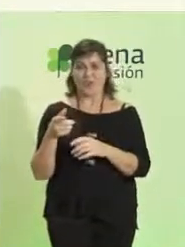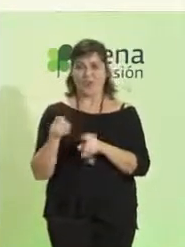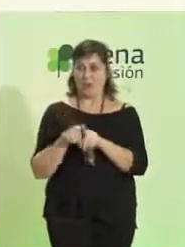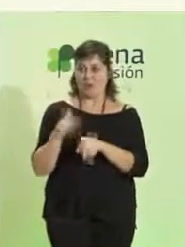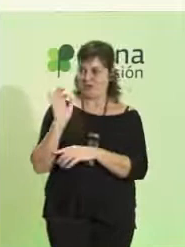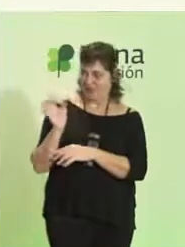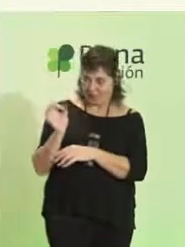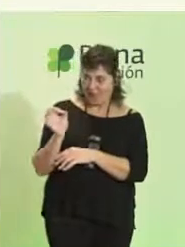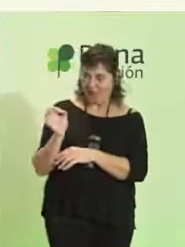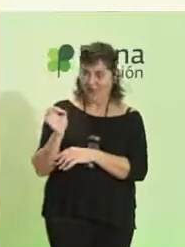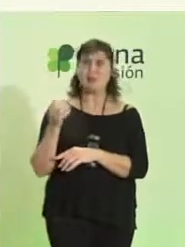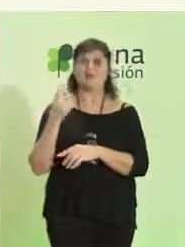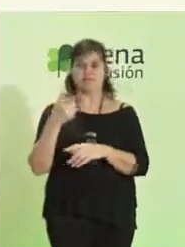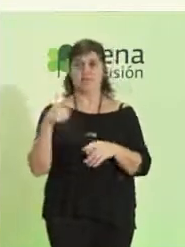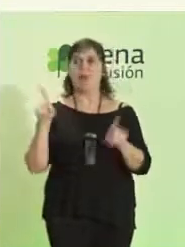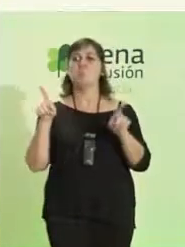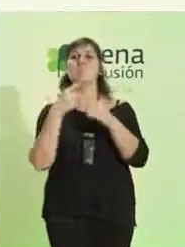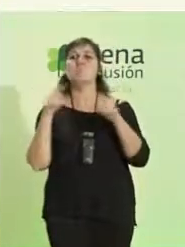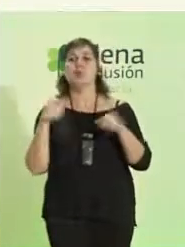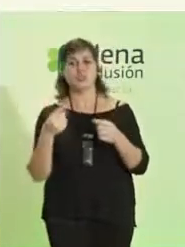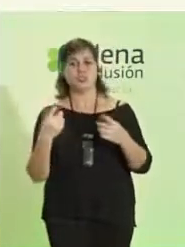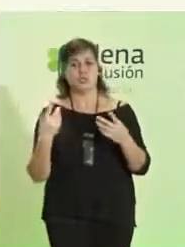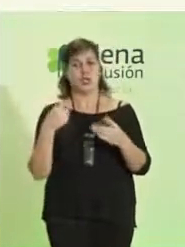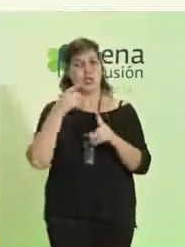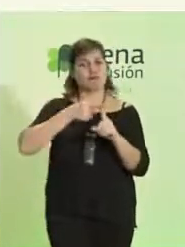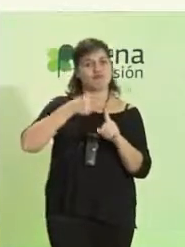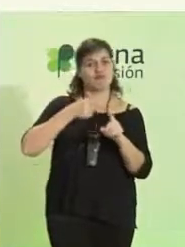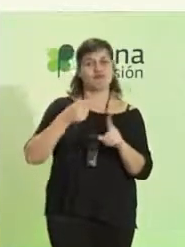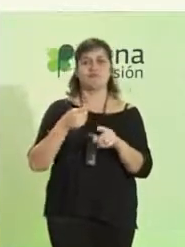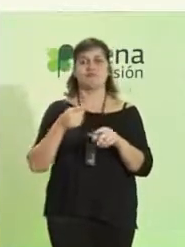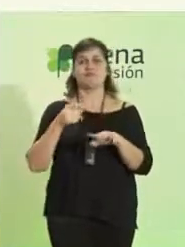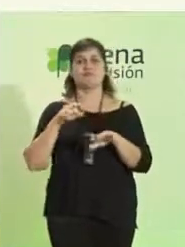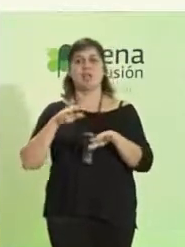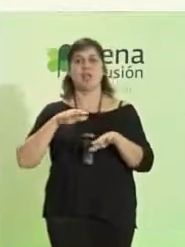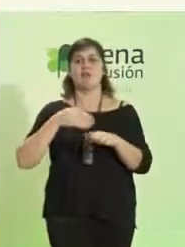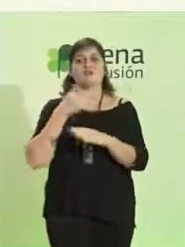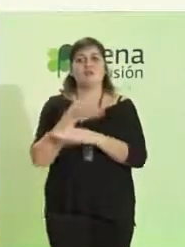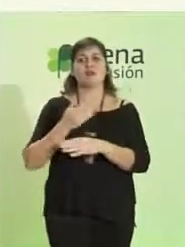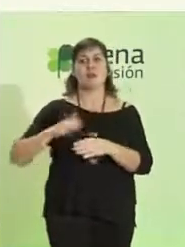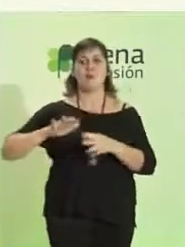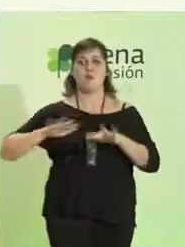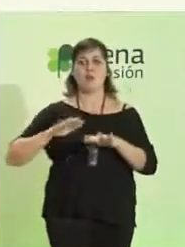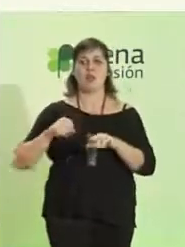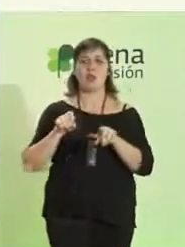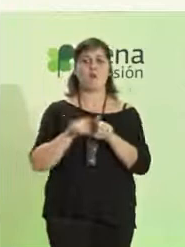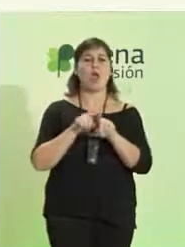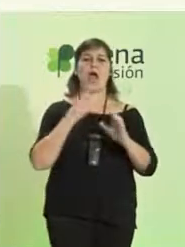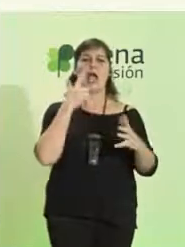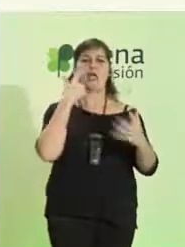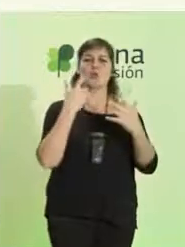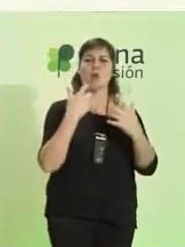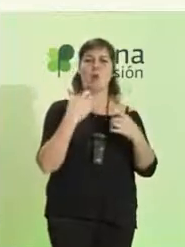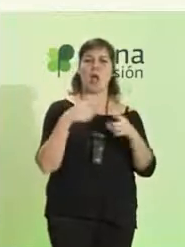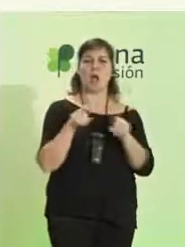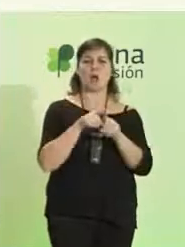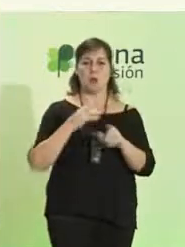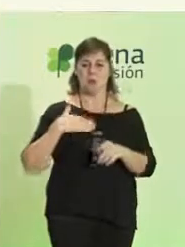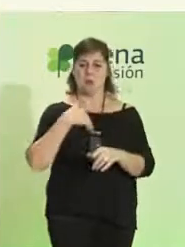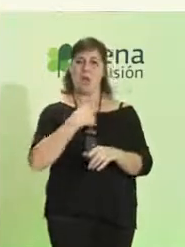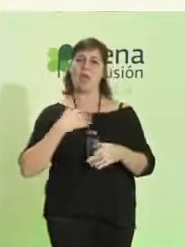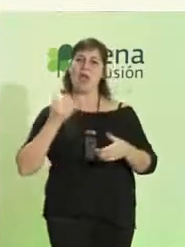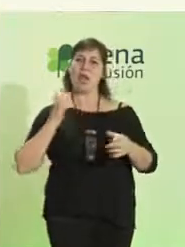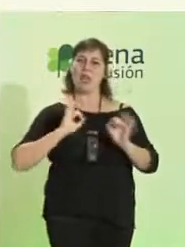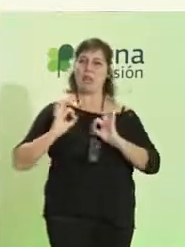poniendo la música que nos represente hoy, vamos a tocar, vamos a movernos, vamos a actuar como si supiésemos. Sí, ¿En serio?